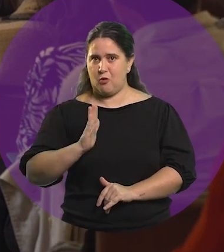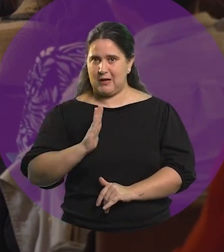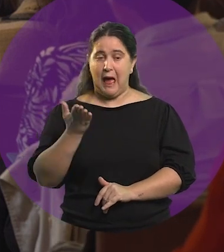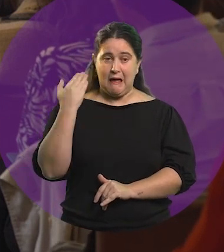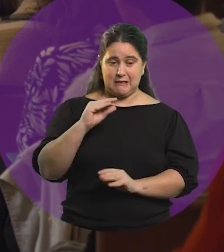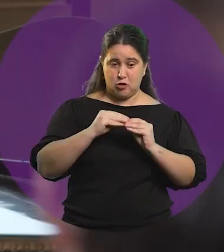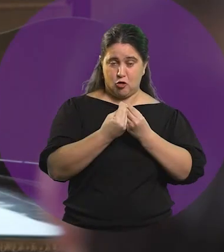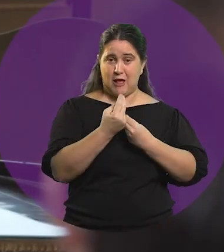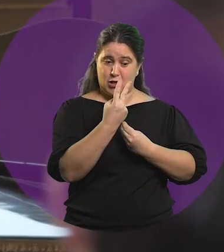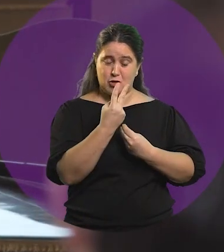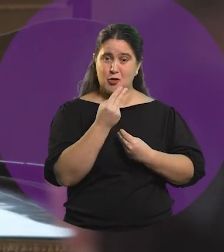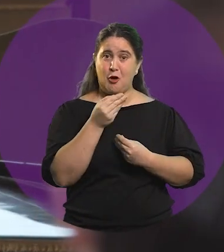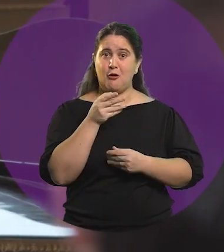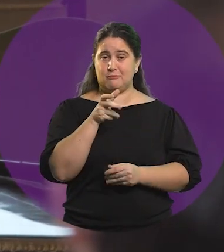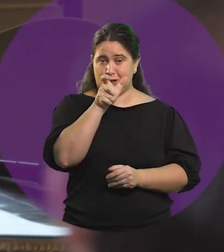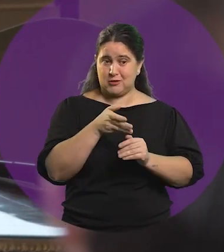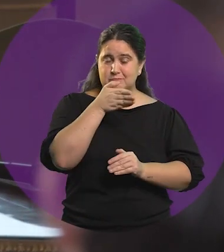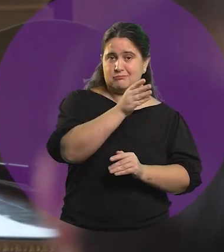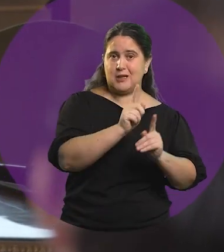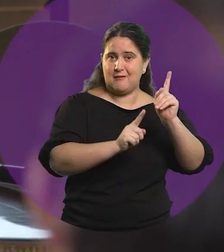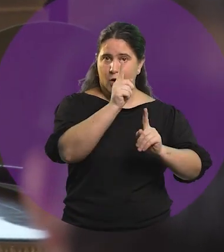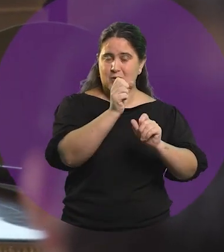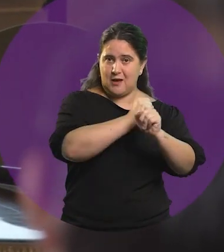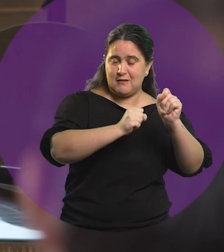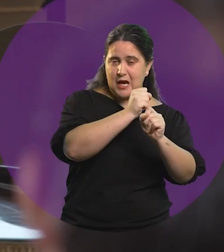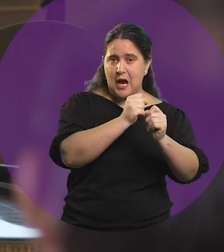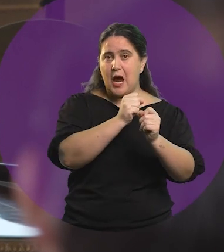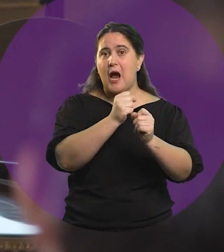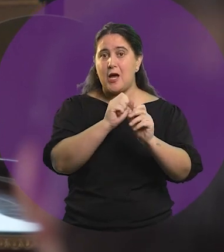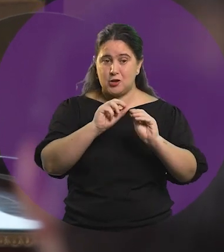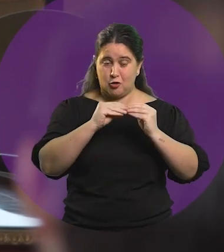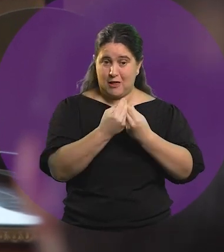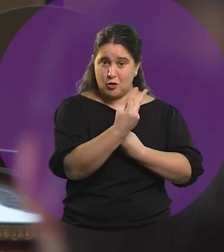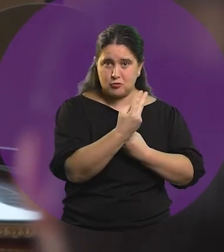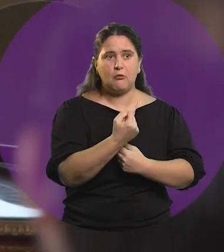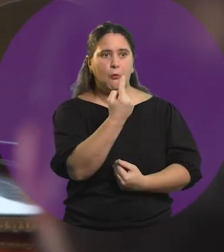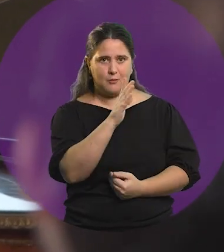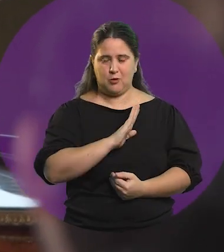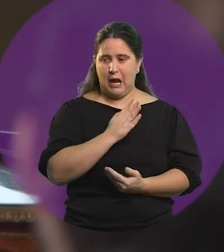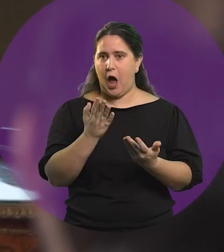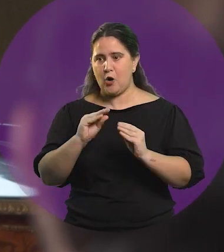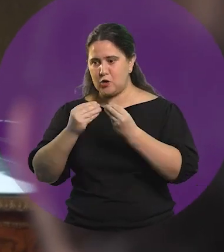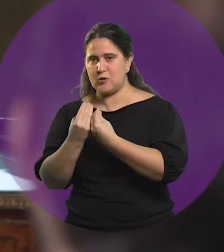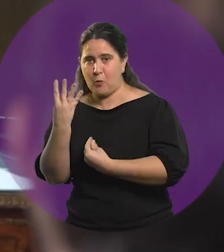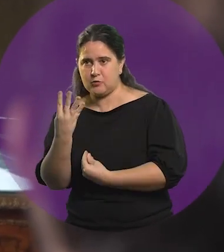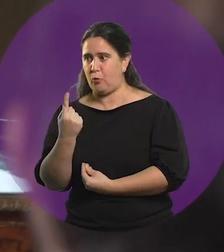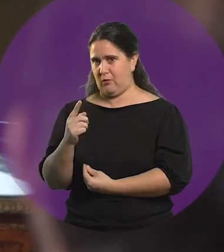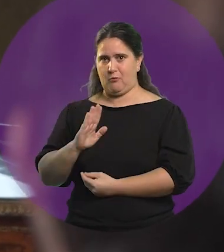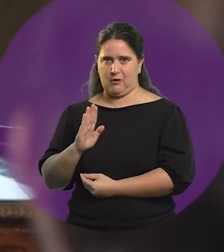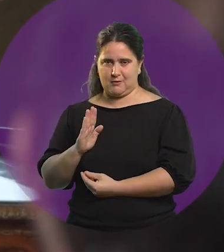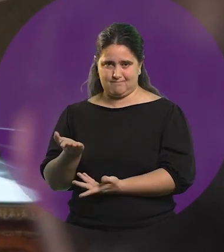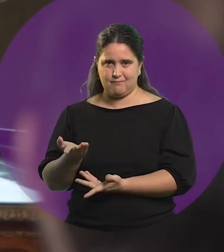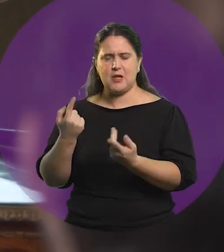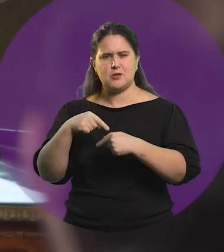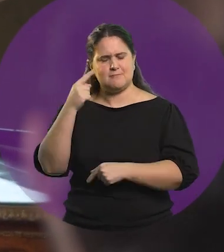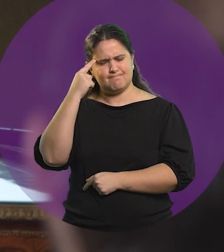1 de cada 2 personas que entraban a ciencias de la computación en la FIN eran mujeres, y ahora es 1 de cada 4. ¿Sí? Entonces, ahí